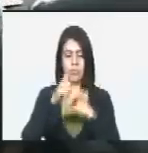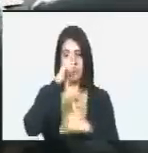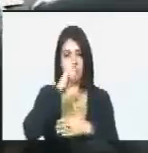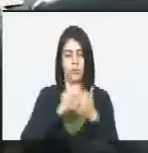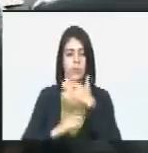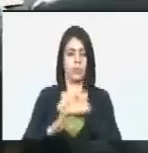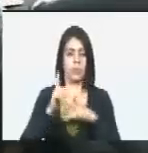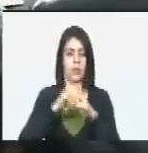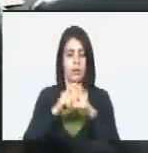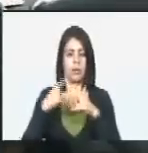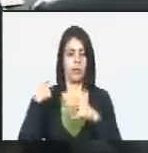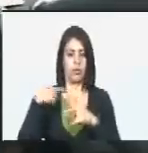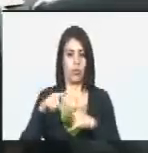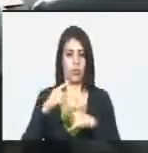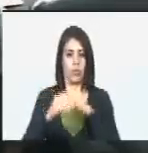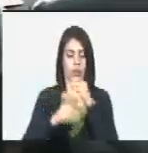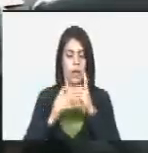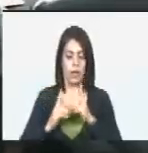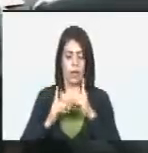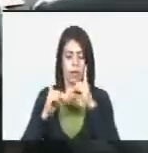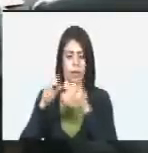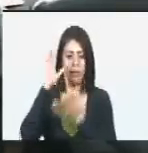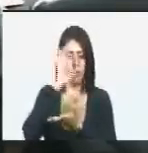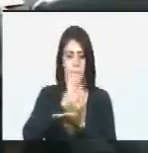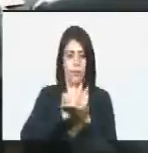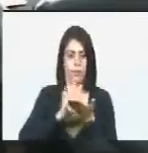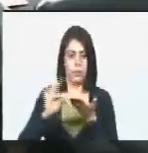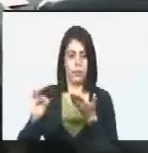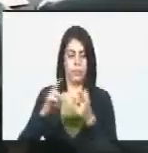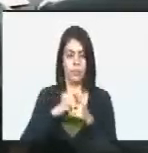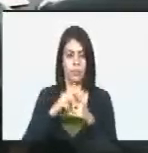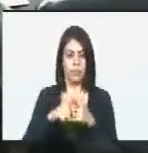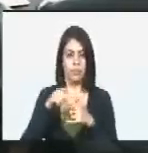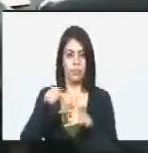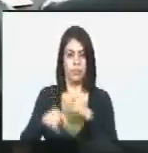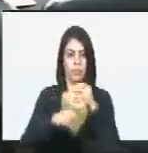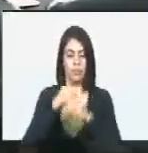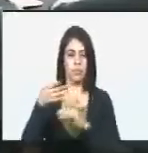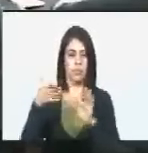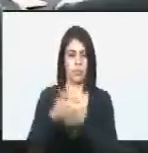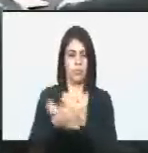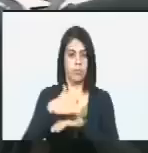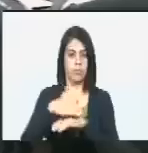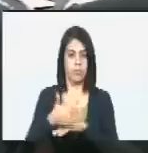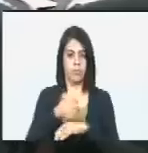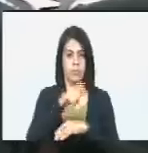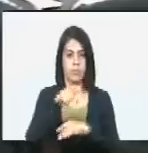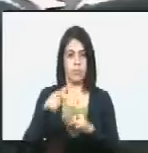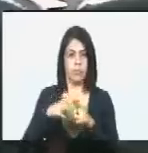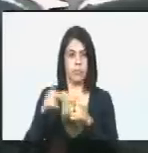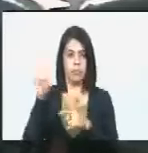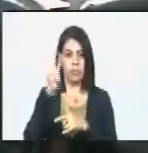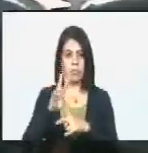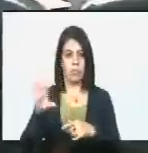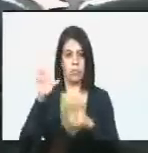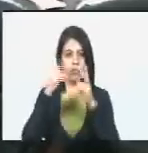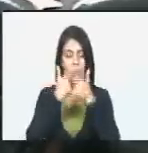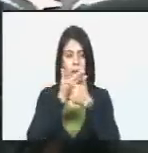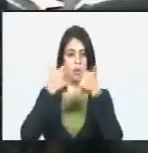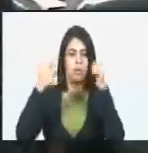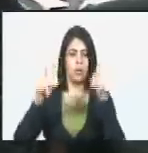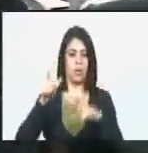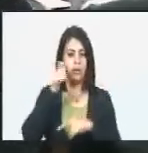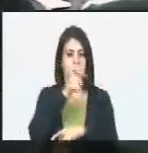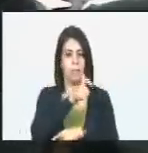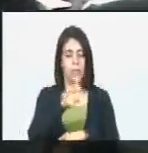estuvo dedicada fiel y disciplinadamente con su compromiso por una Venezuela libre, soberana,